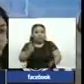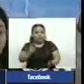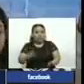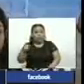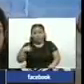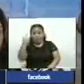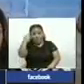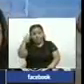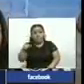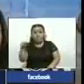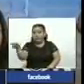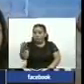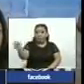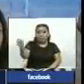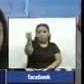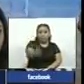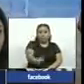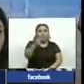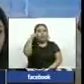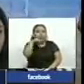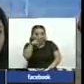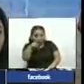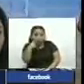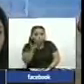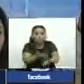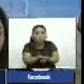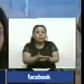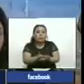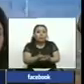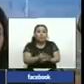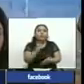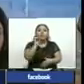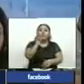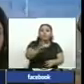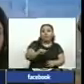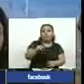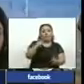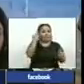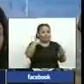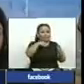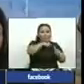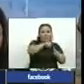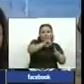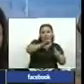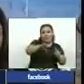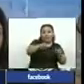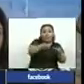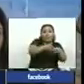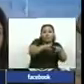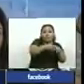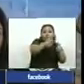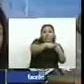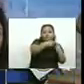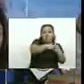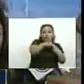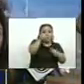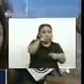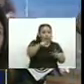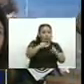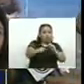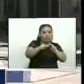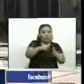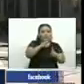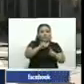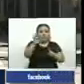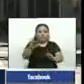él llegue a demostrar lo que él dice. A pesar de los argumentos del presidente del partido Arena, Gustavo López Davison,